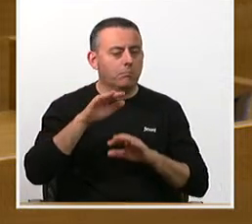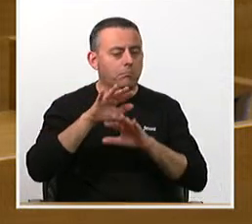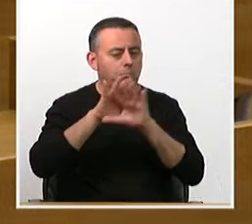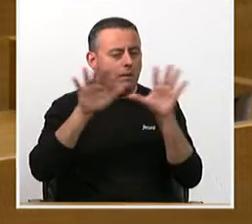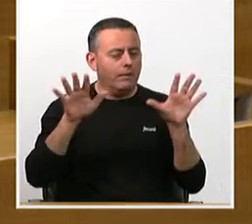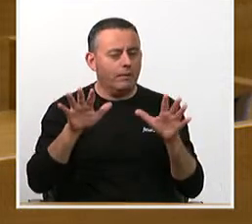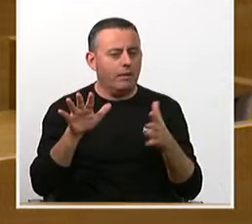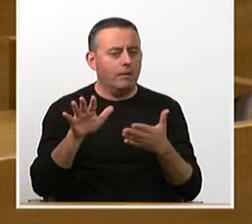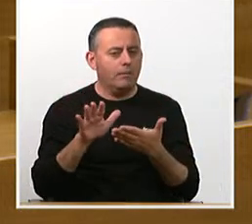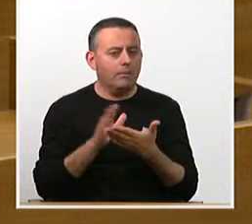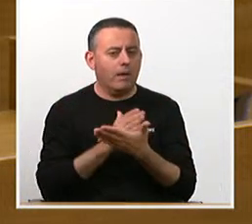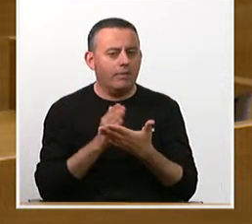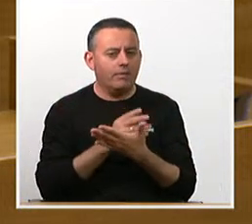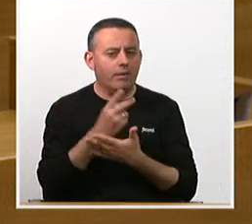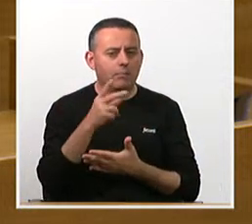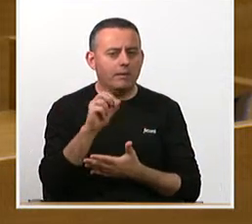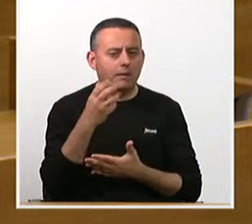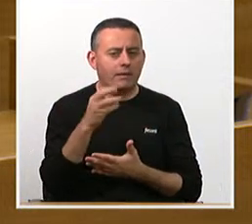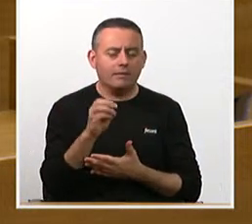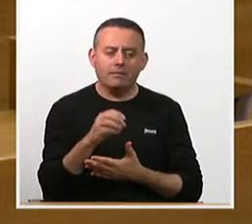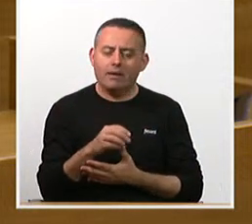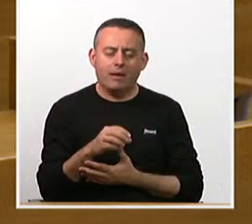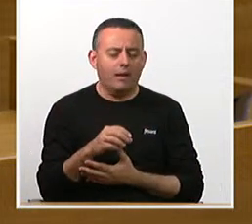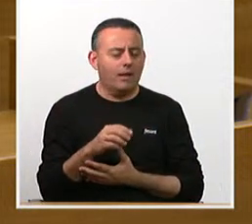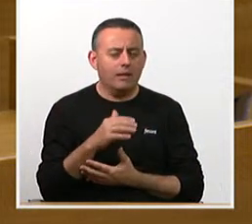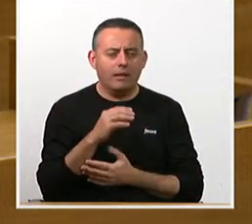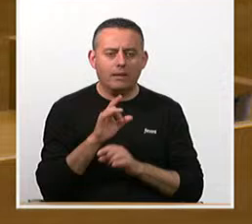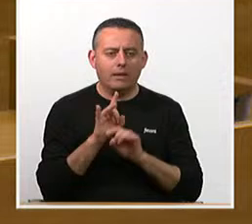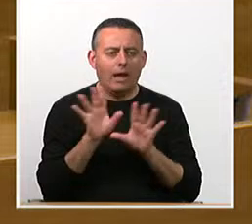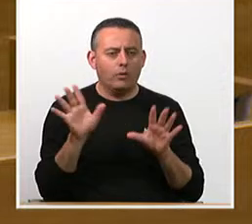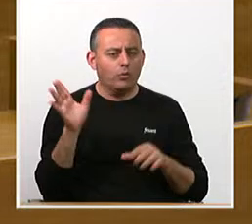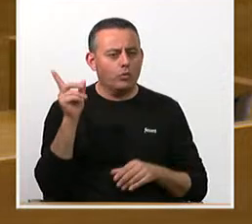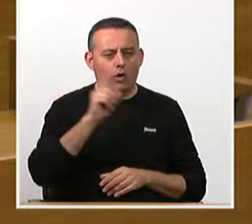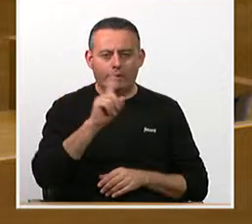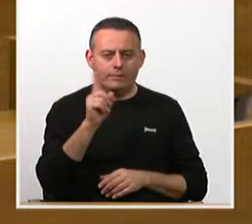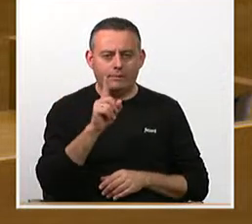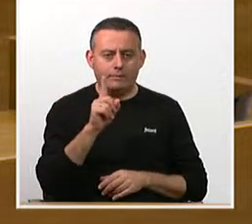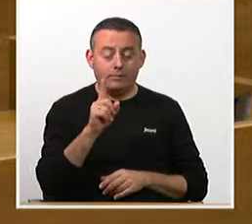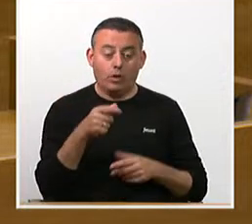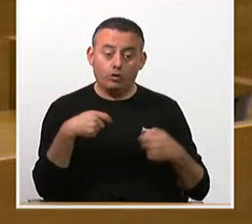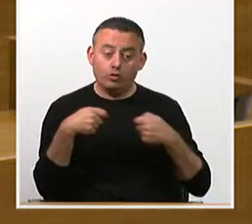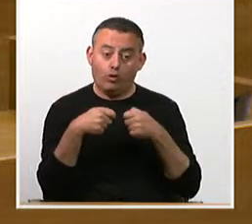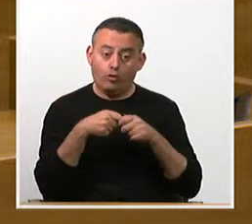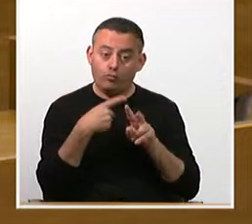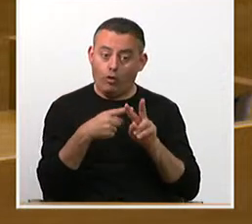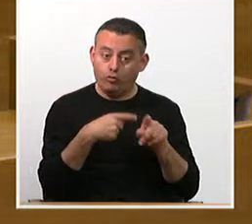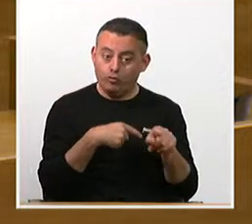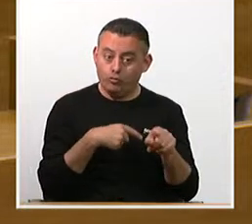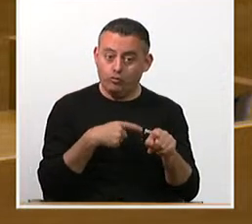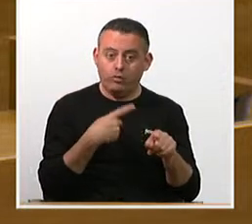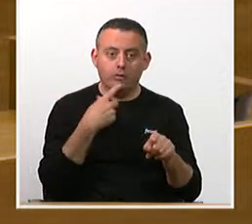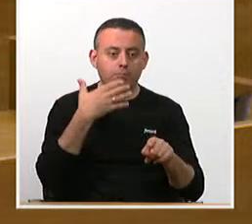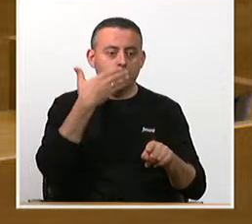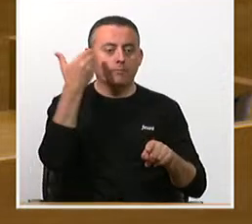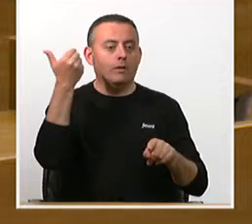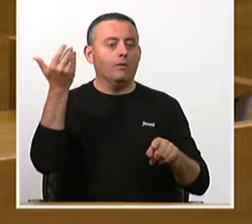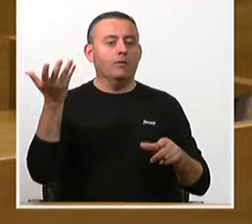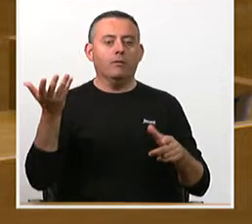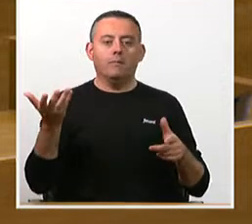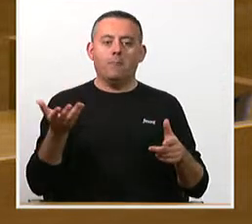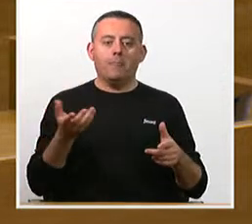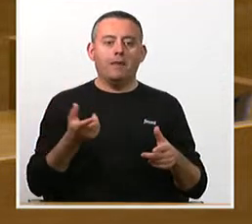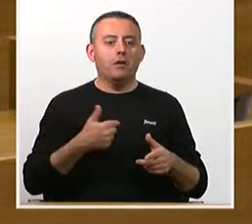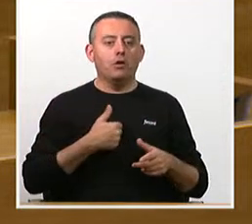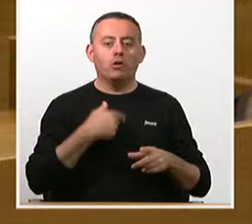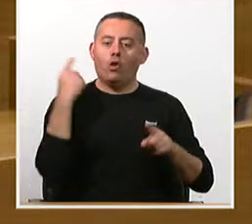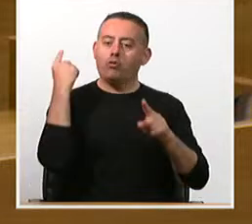estratégico de desarrollo y de futuro como vimos sus socios de vox dicen de forma sorprendentemente orgullosa que son contrarios a